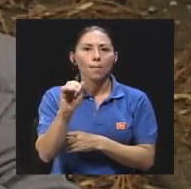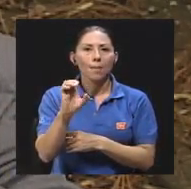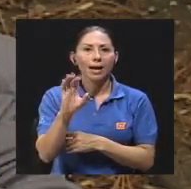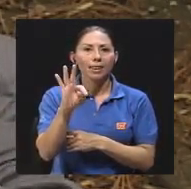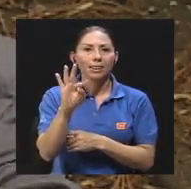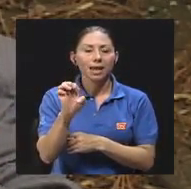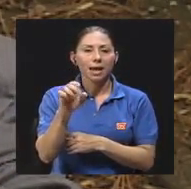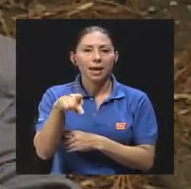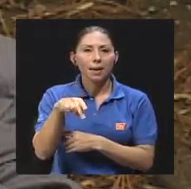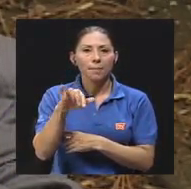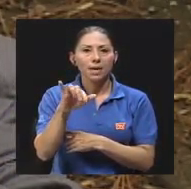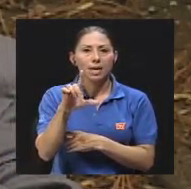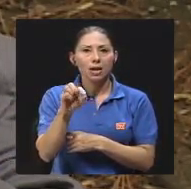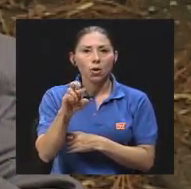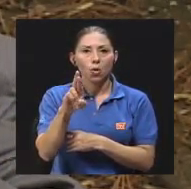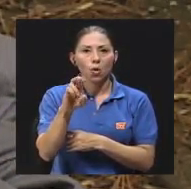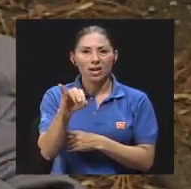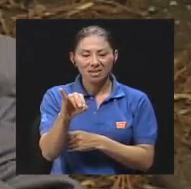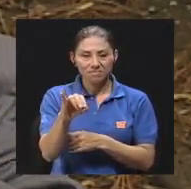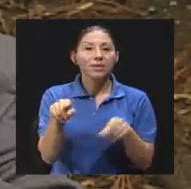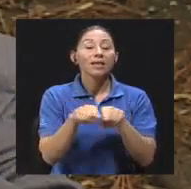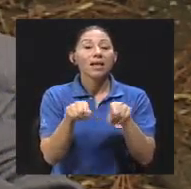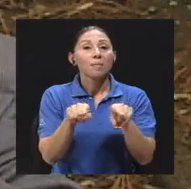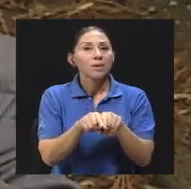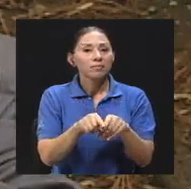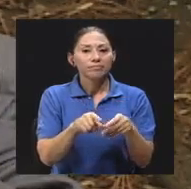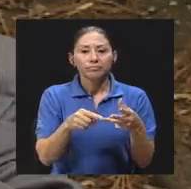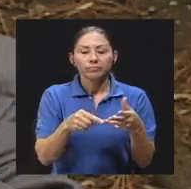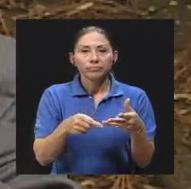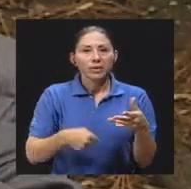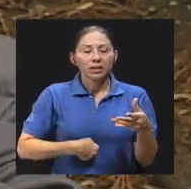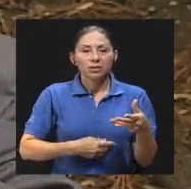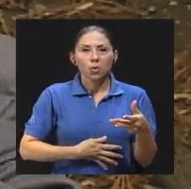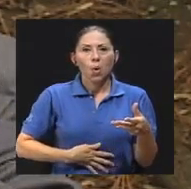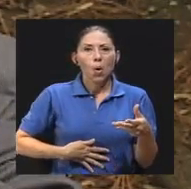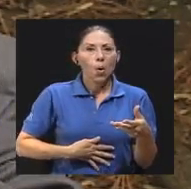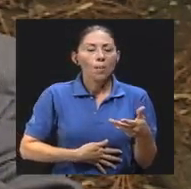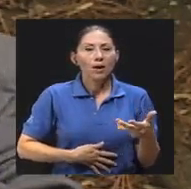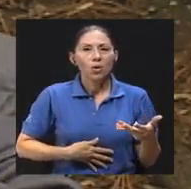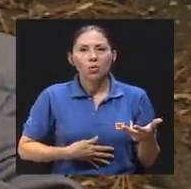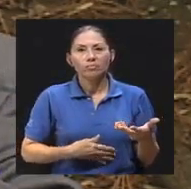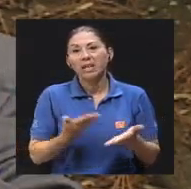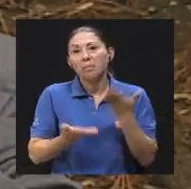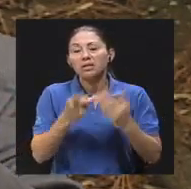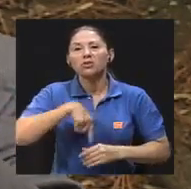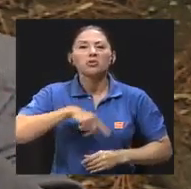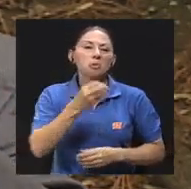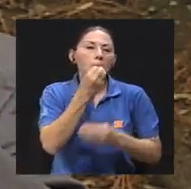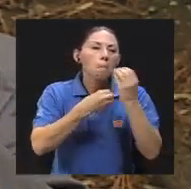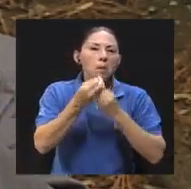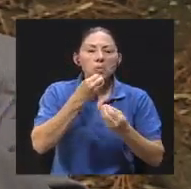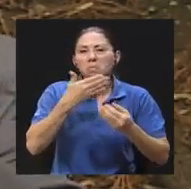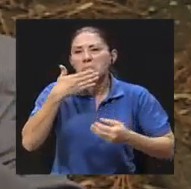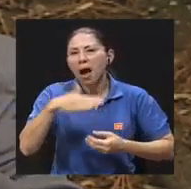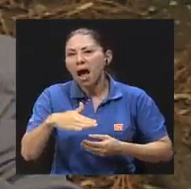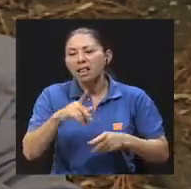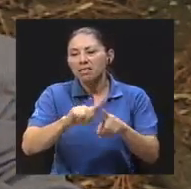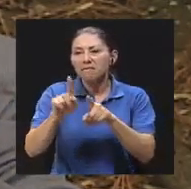hay la irritación propia que hacemos del estómago con el mal comer, la